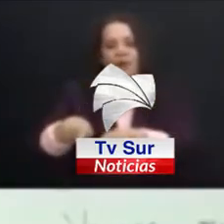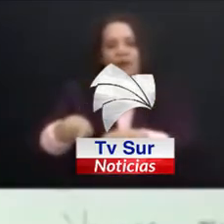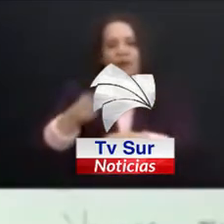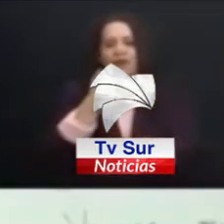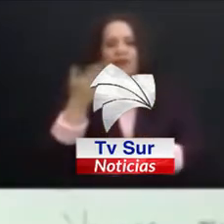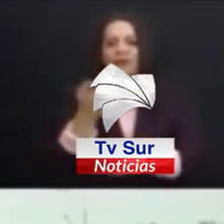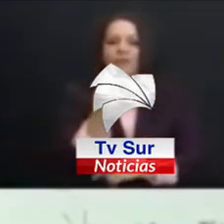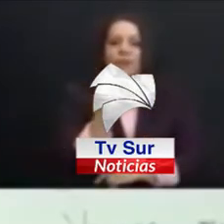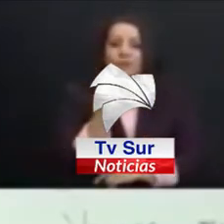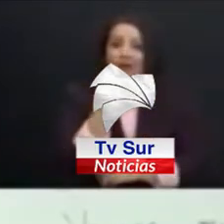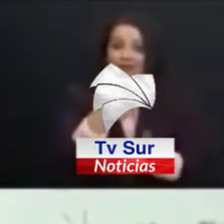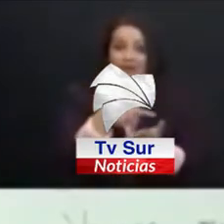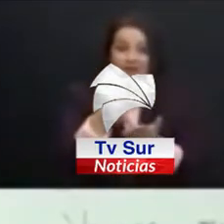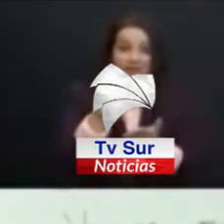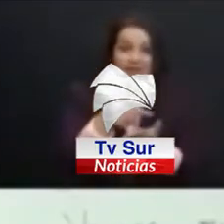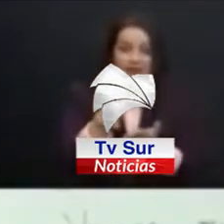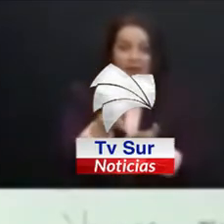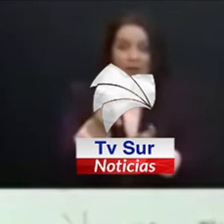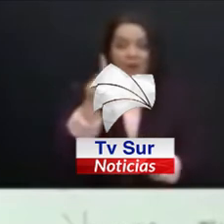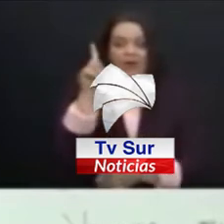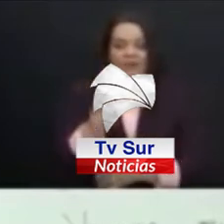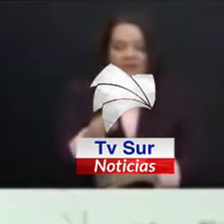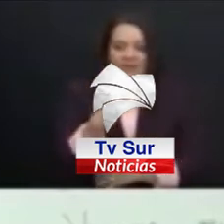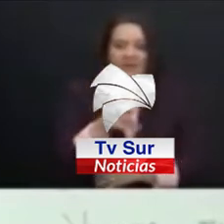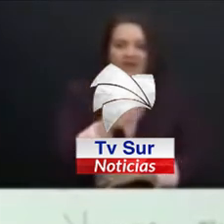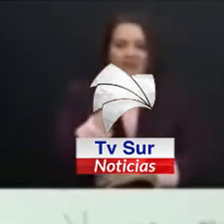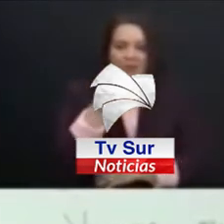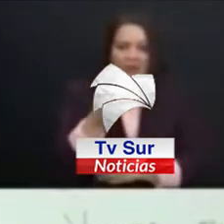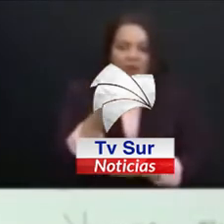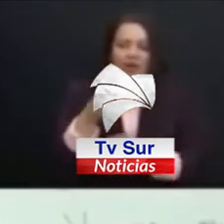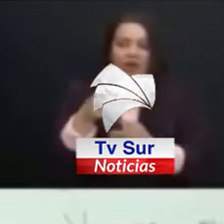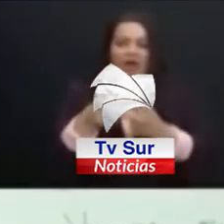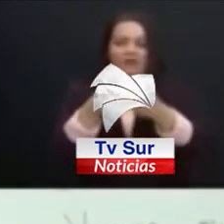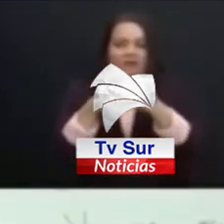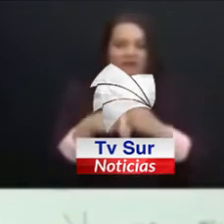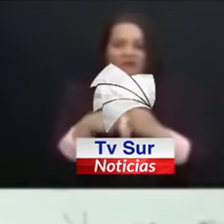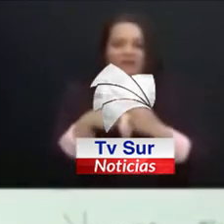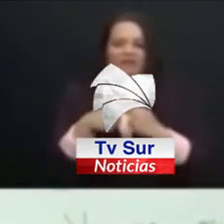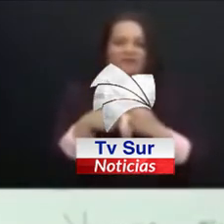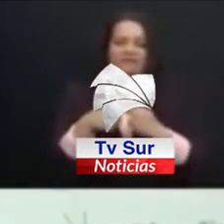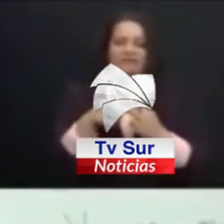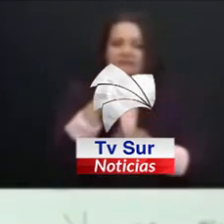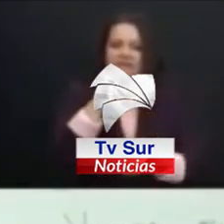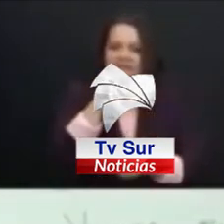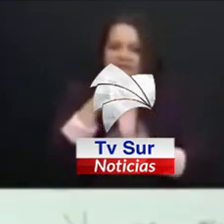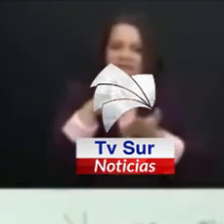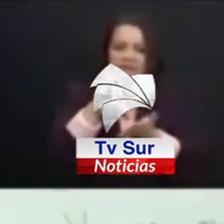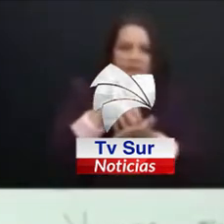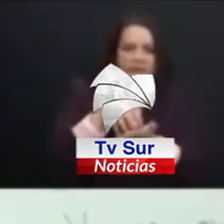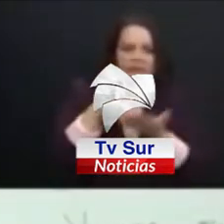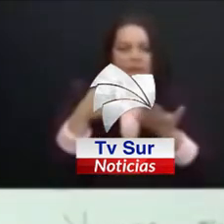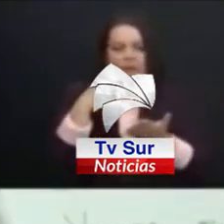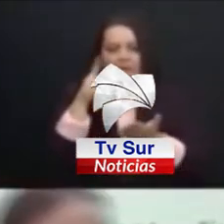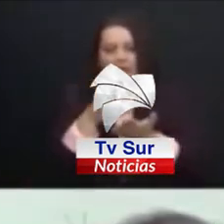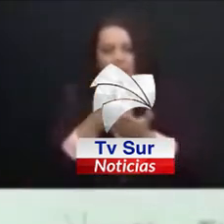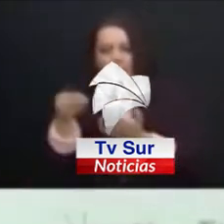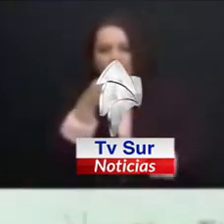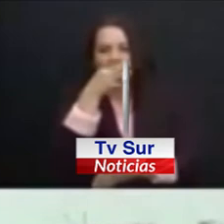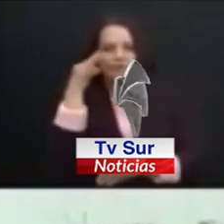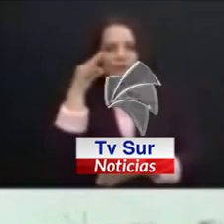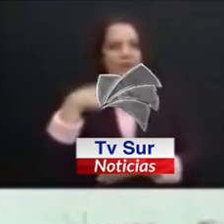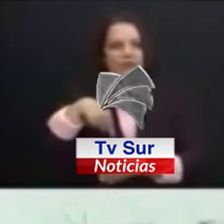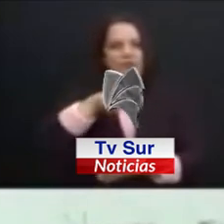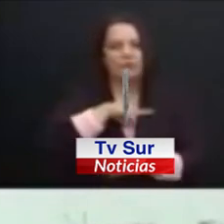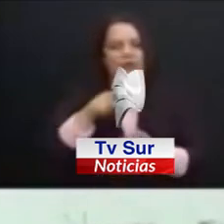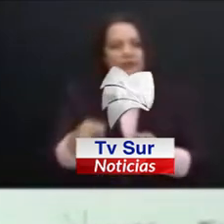que por falta de pago tienen que recurrir a financiamientos dudosos para que le compren la finca y los estamos expulsando a